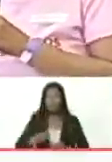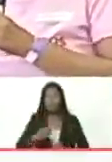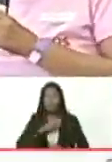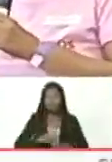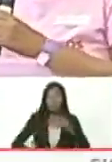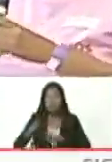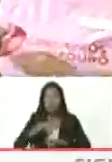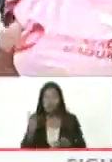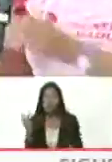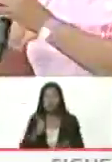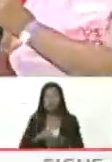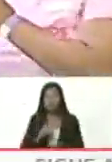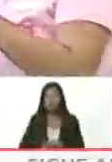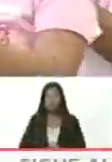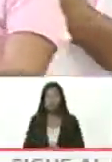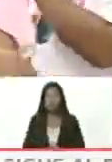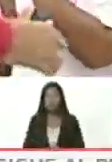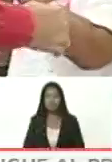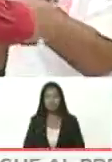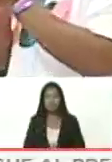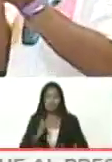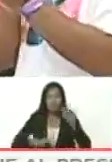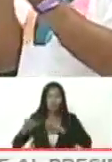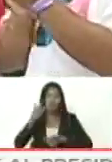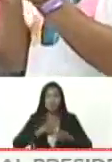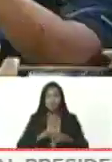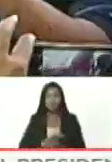usted, presidente. Amén.